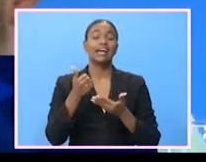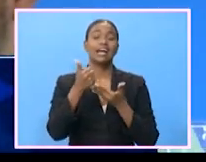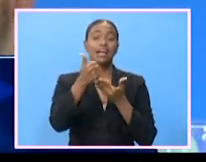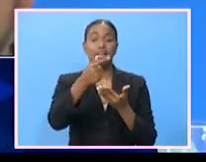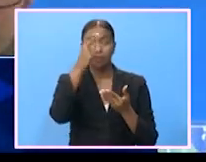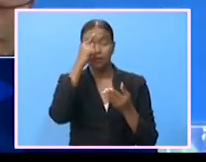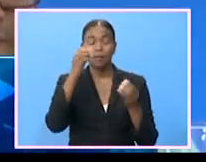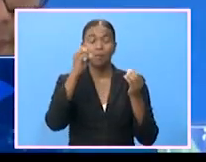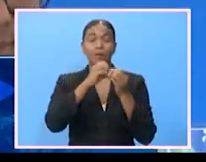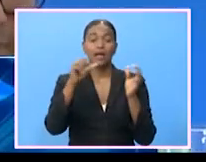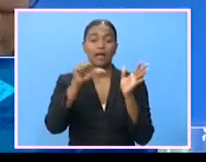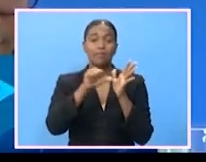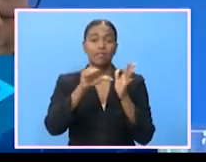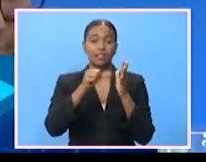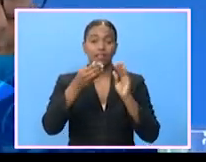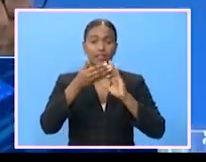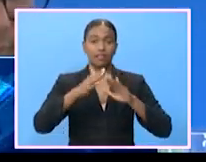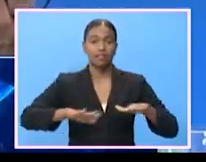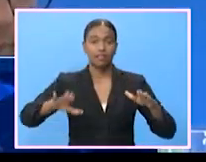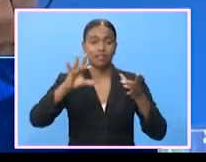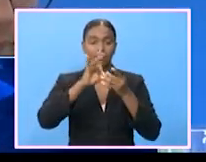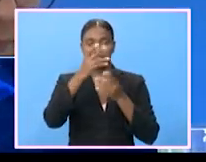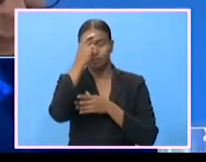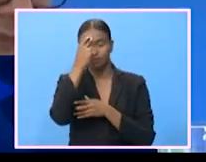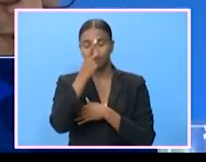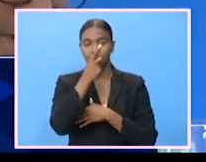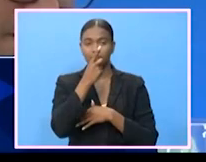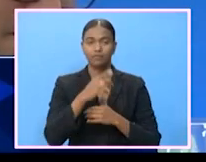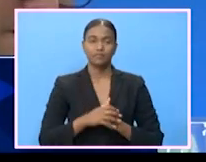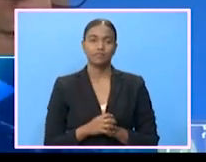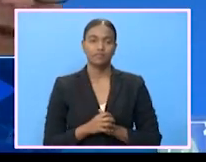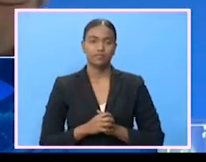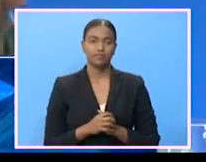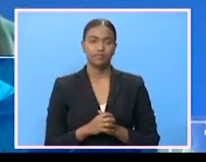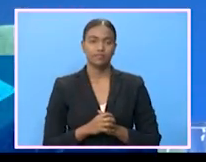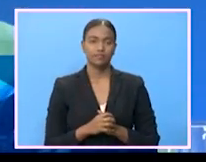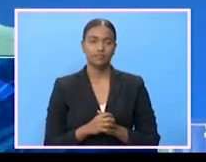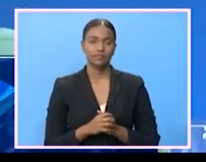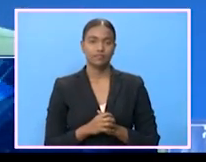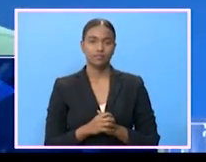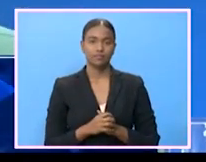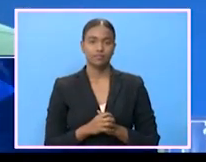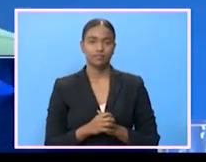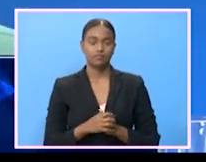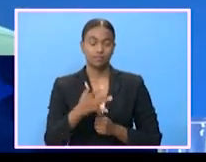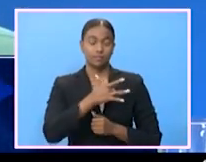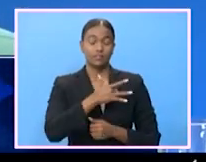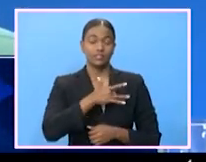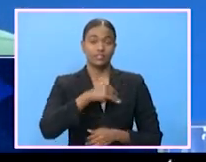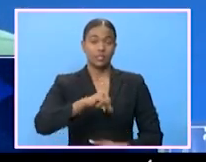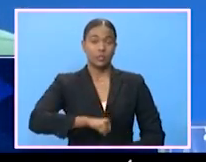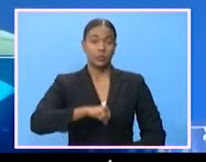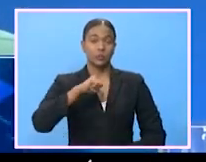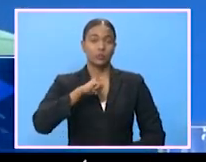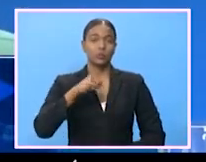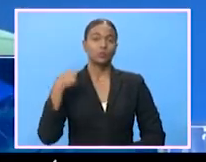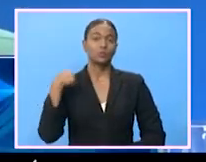la capital agrícola de la República Dominicana. Con orgullo,